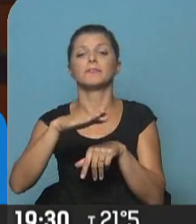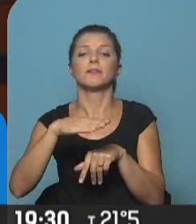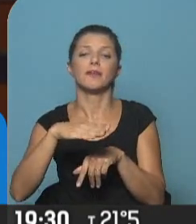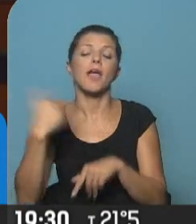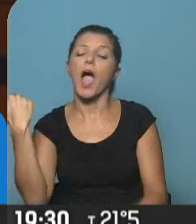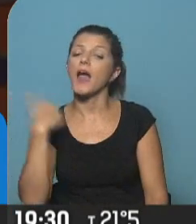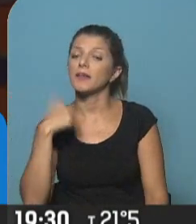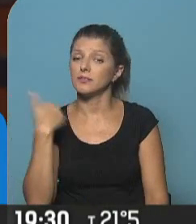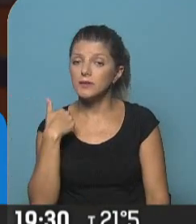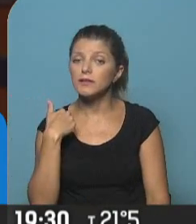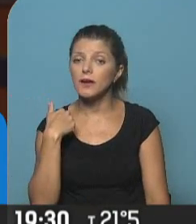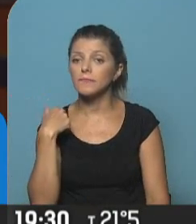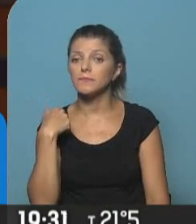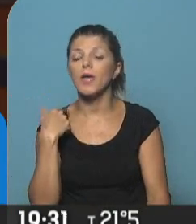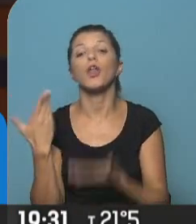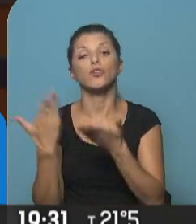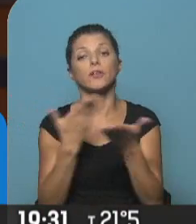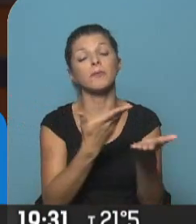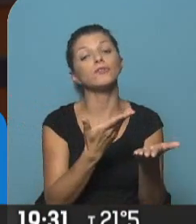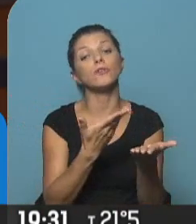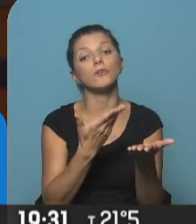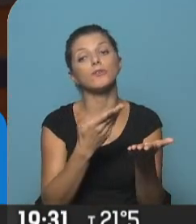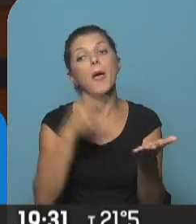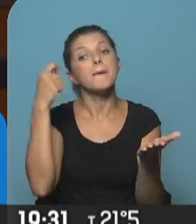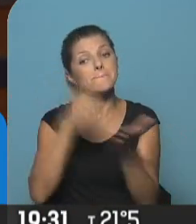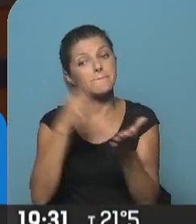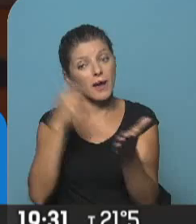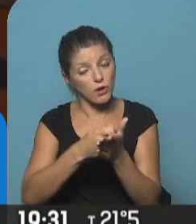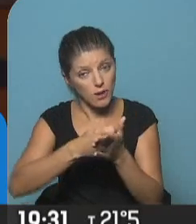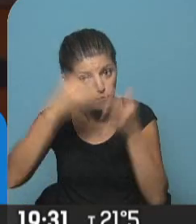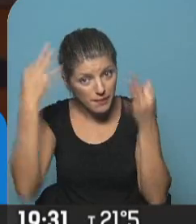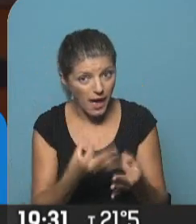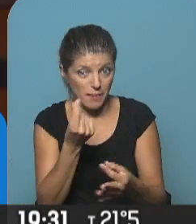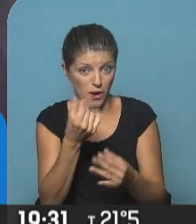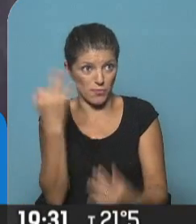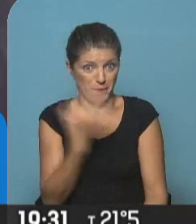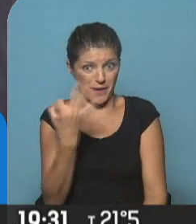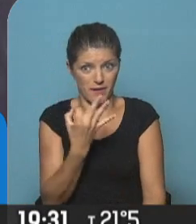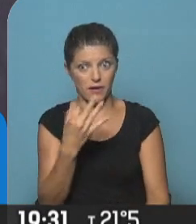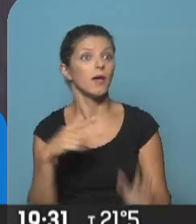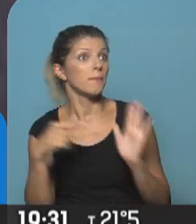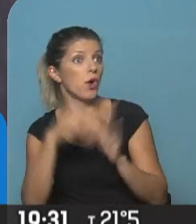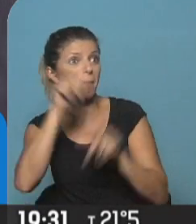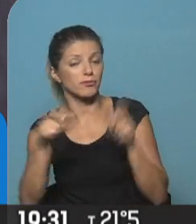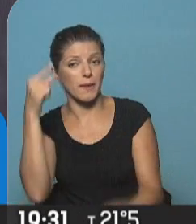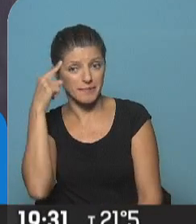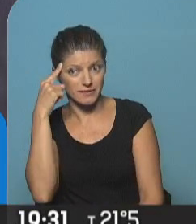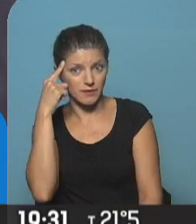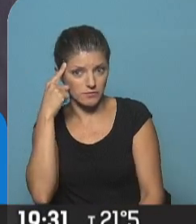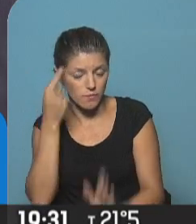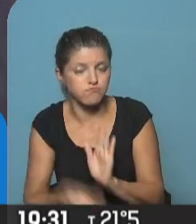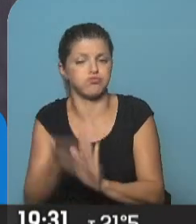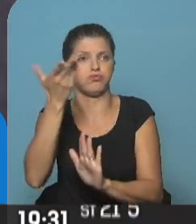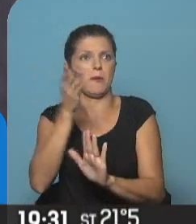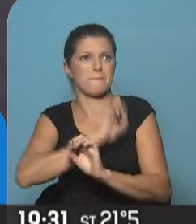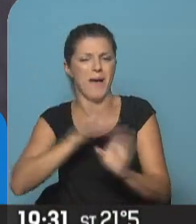la Argentina cobre por los servicios aquello que realmente los servicios cuestan. Claro, lo que pasa es que para la gente no puede ser demasiado abrupto porque venimos